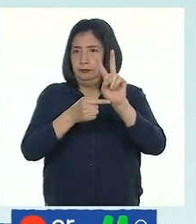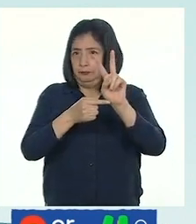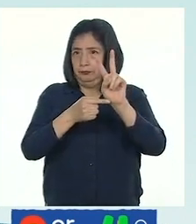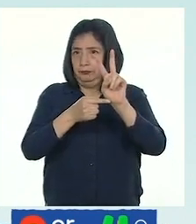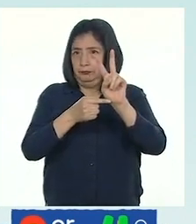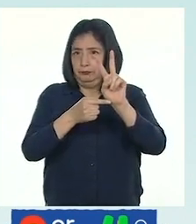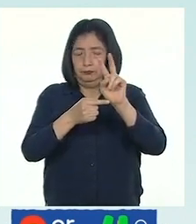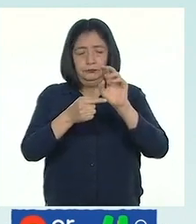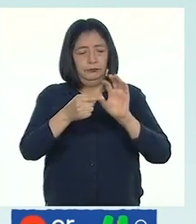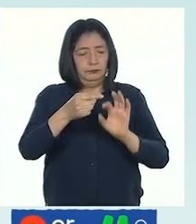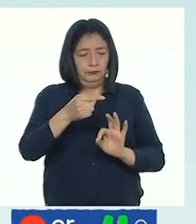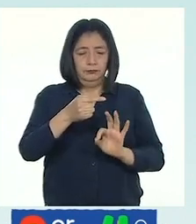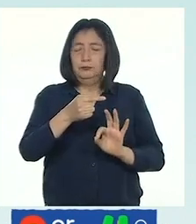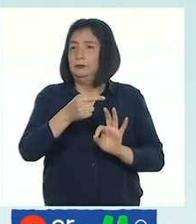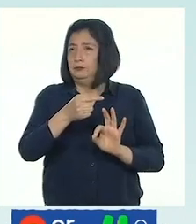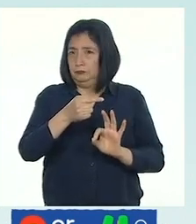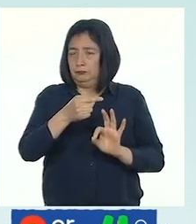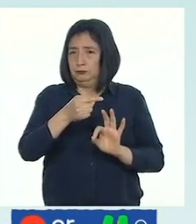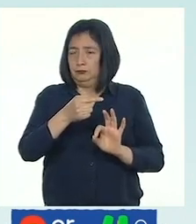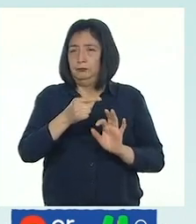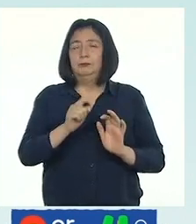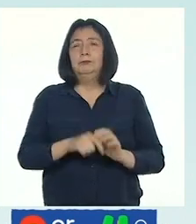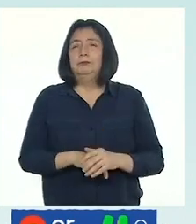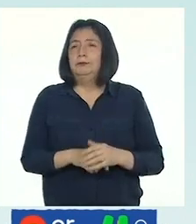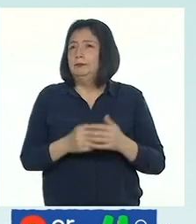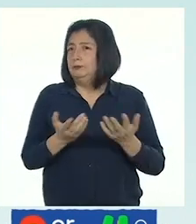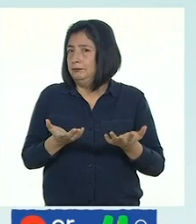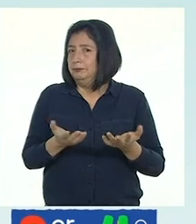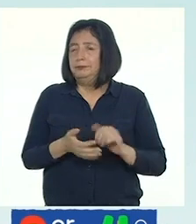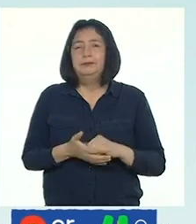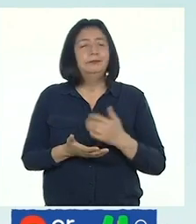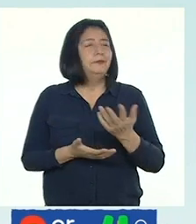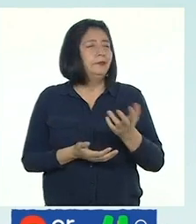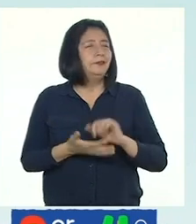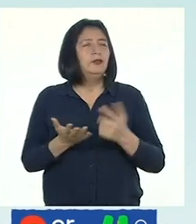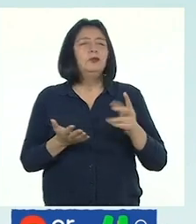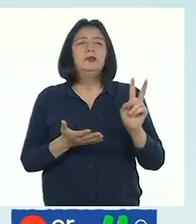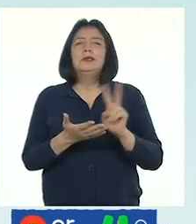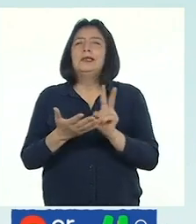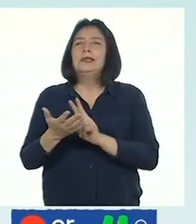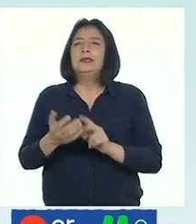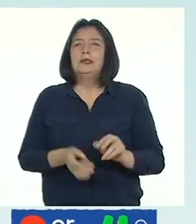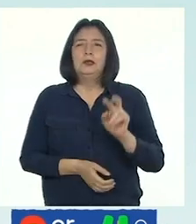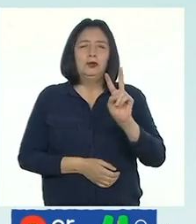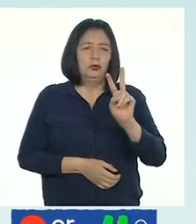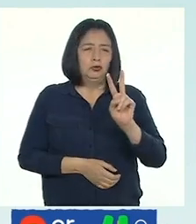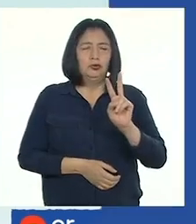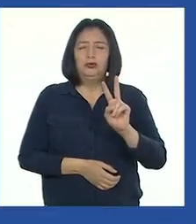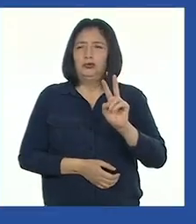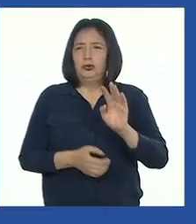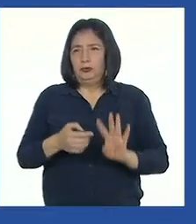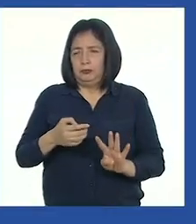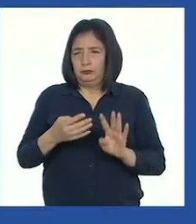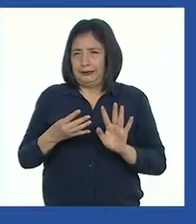numerador 2 y denominador el número 9. Por lo tanto, se lee